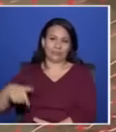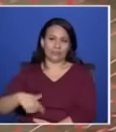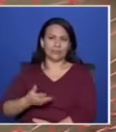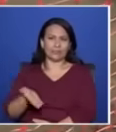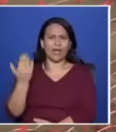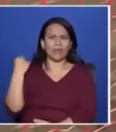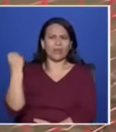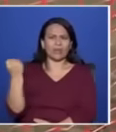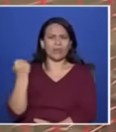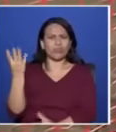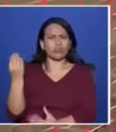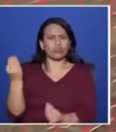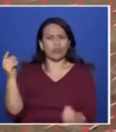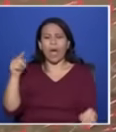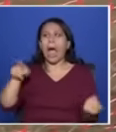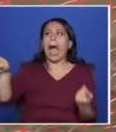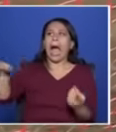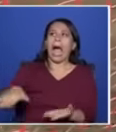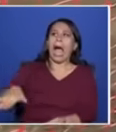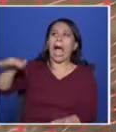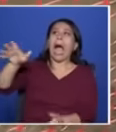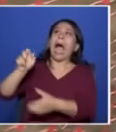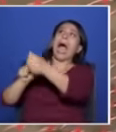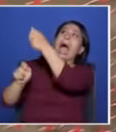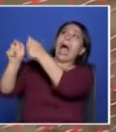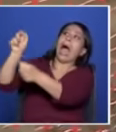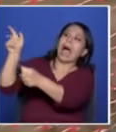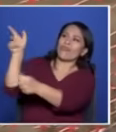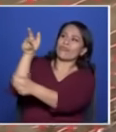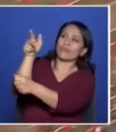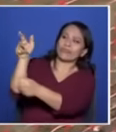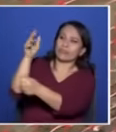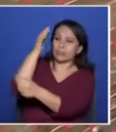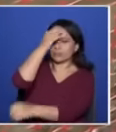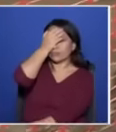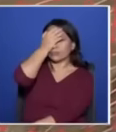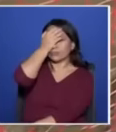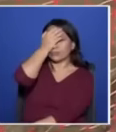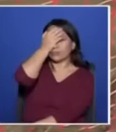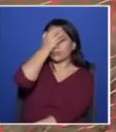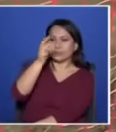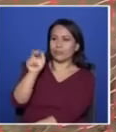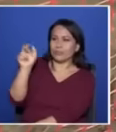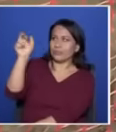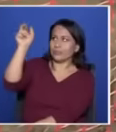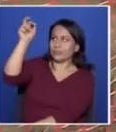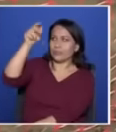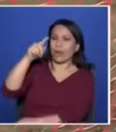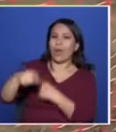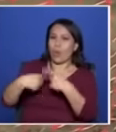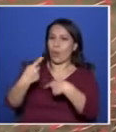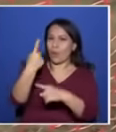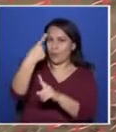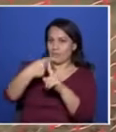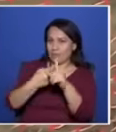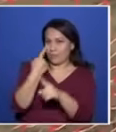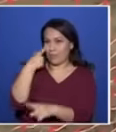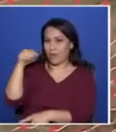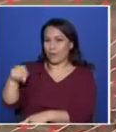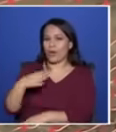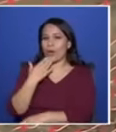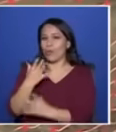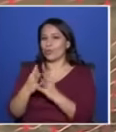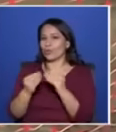estaba siendo afectado cada vez que llovía y tenían que trepar hasta las paredes. Ahora vamos a ver, después de un mes, cuáles serán